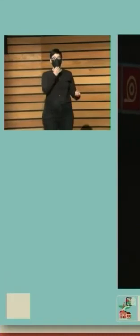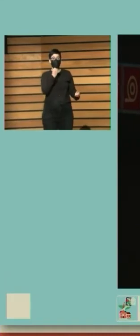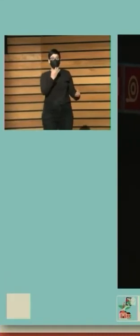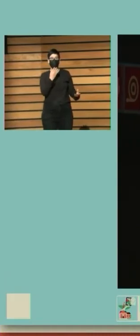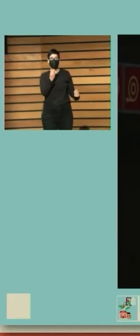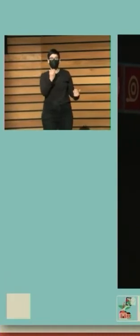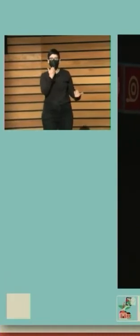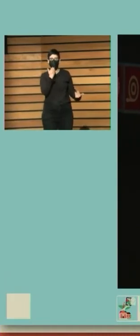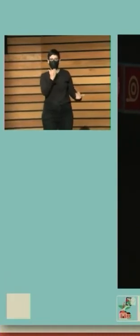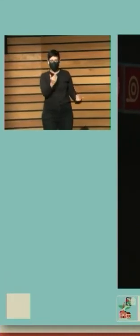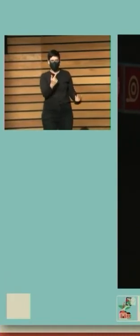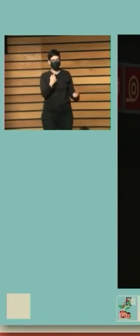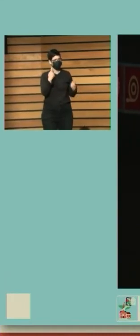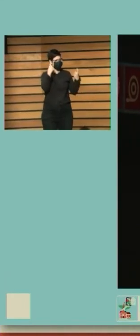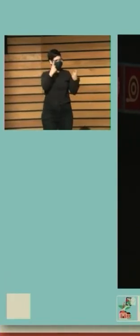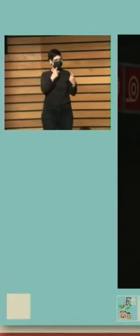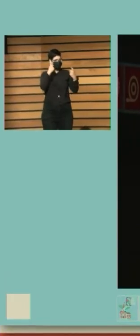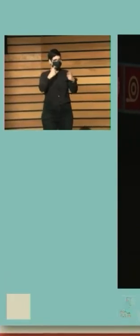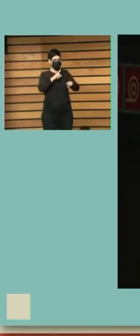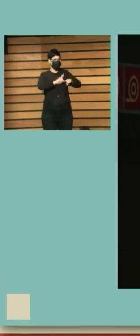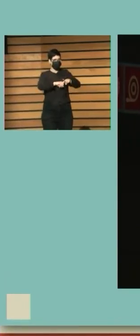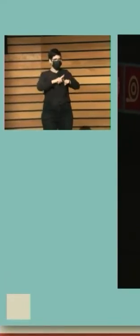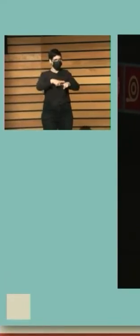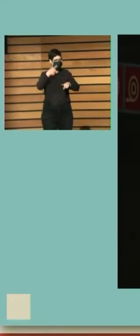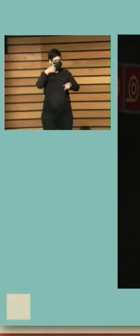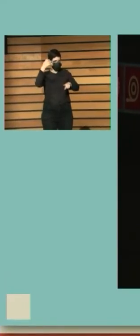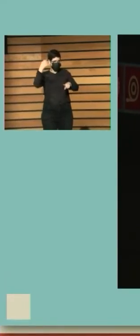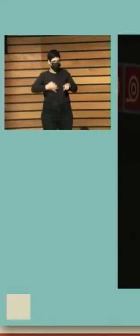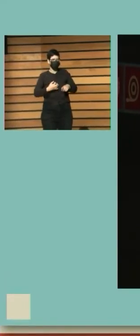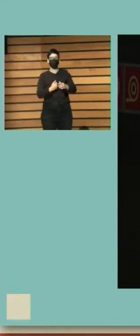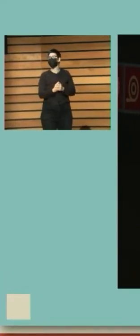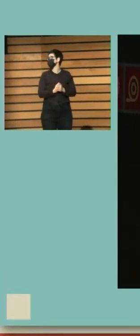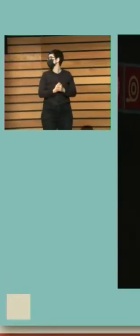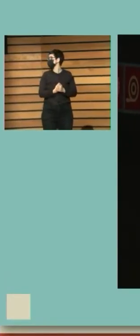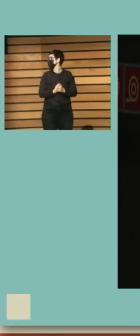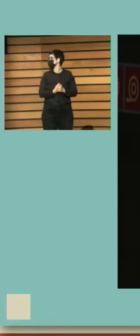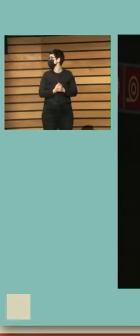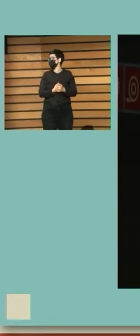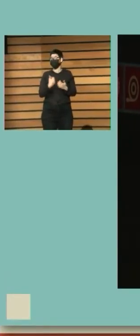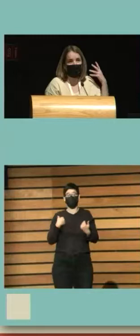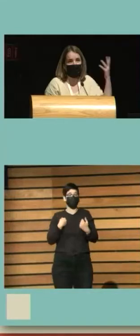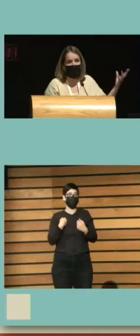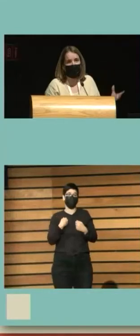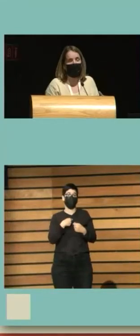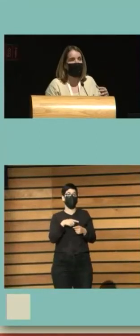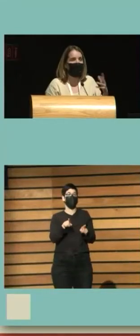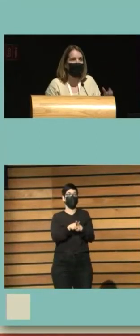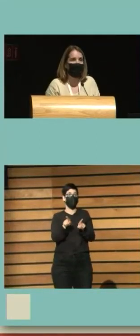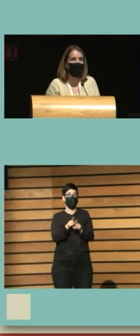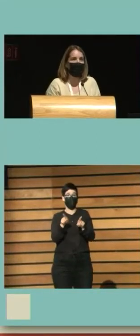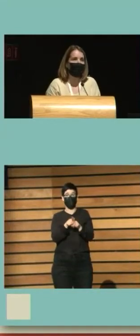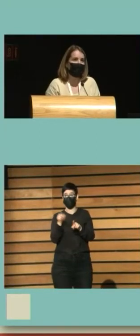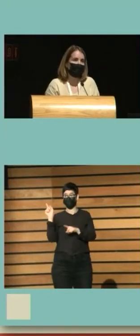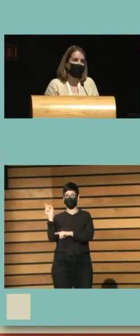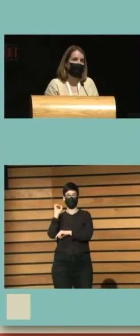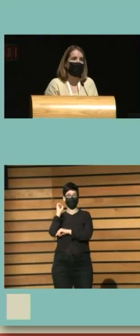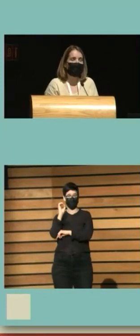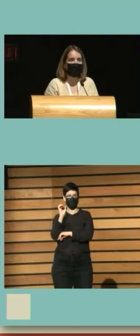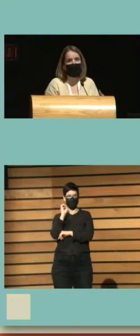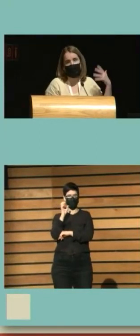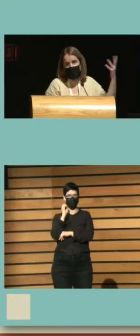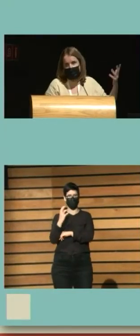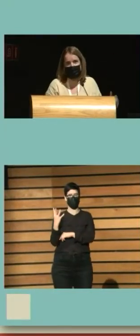Intentaremos también ajustarnos al tiempo que nos han dado. En principio, les invito desde ya, porque esta comunicación que hemos hecho entre cuatro